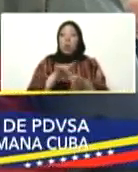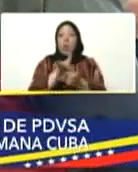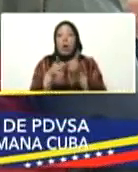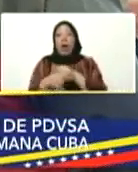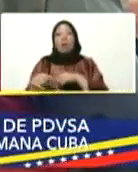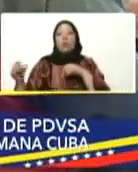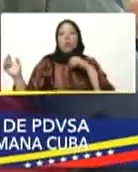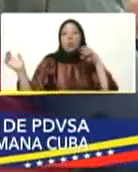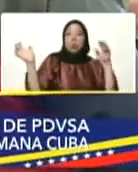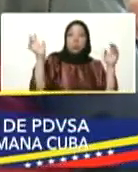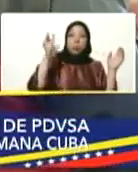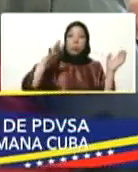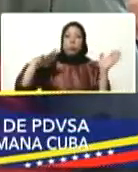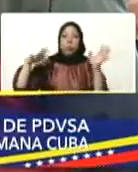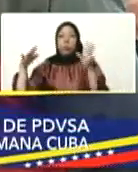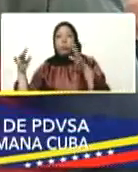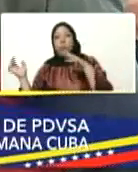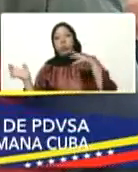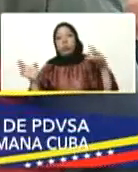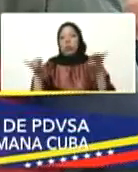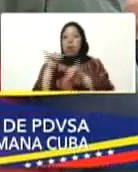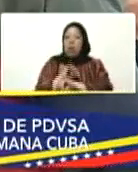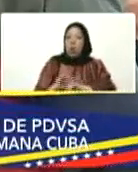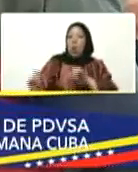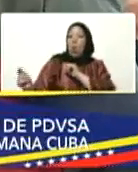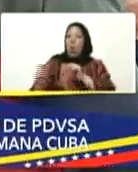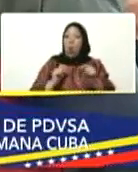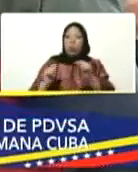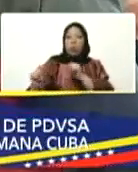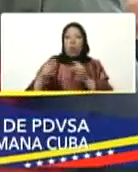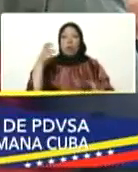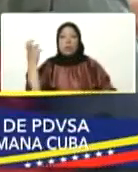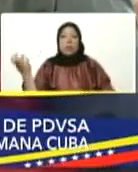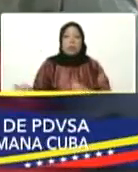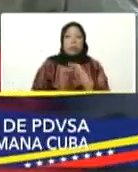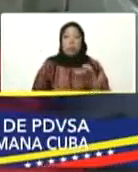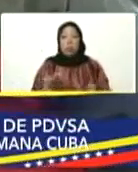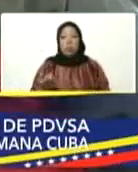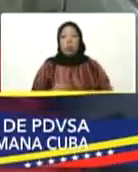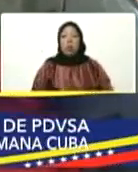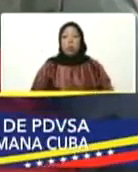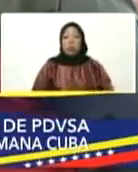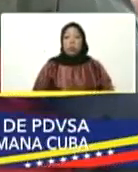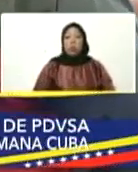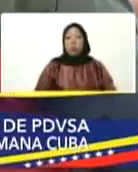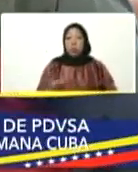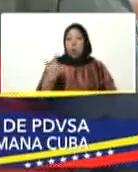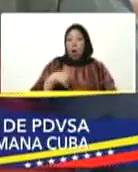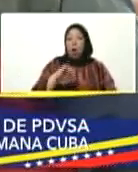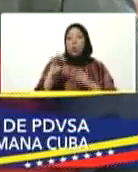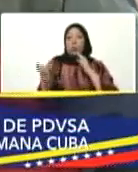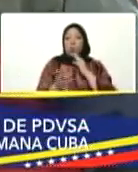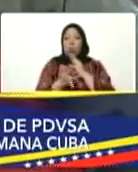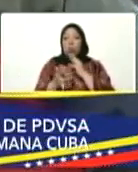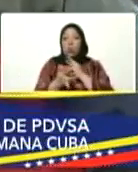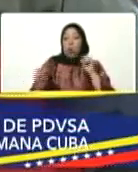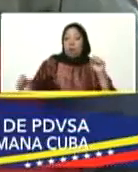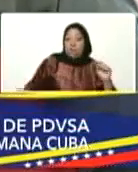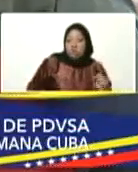la velocidad de viento, y al final logramos controlar el incendio. Ese desde lo técnico, desde lo